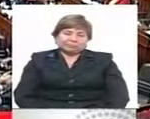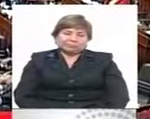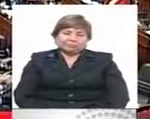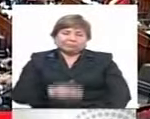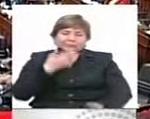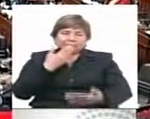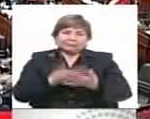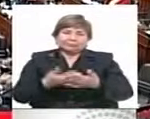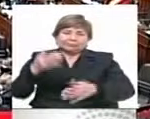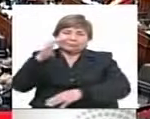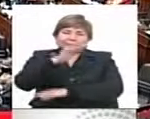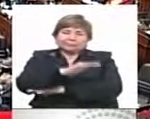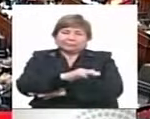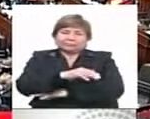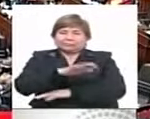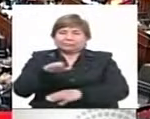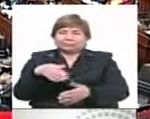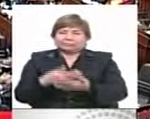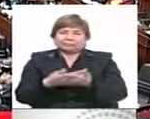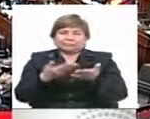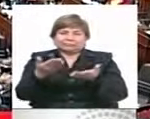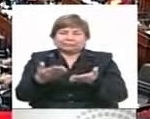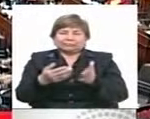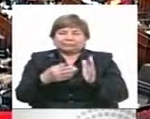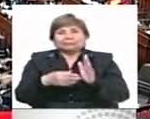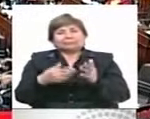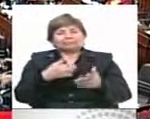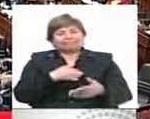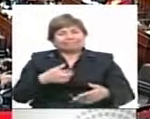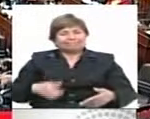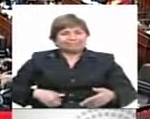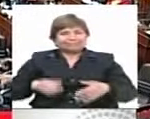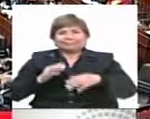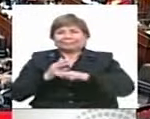Buenas tardes a la representación nacional, señora presidenta, por su intermedio.